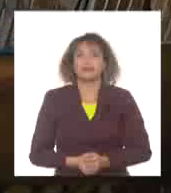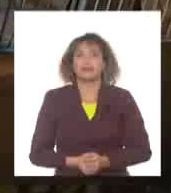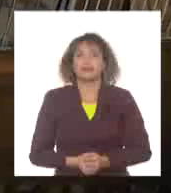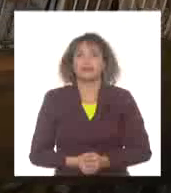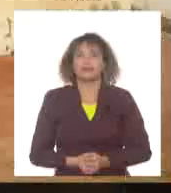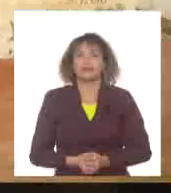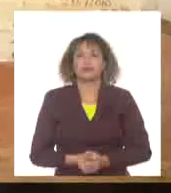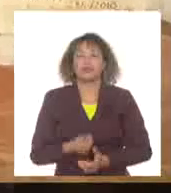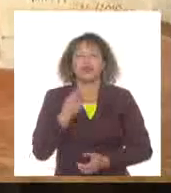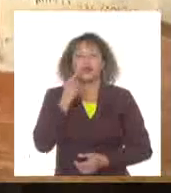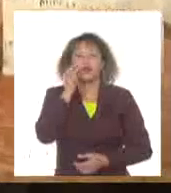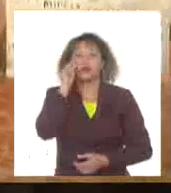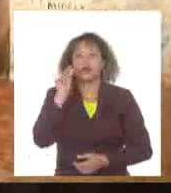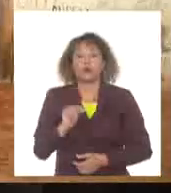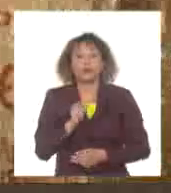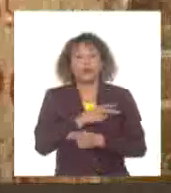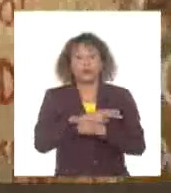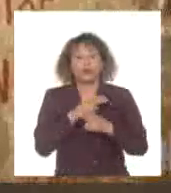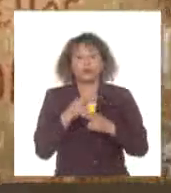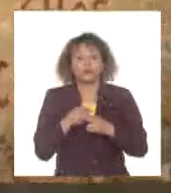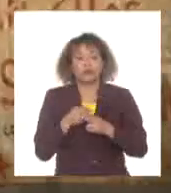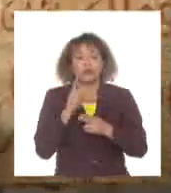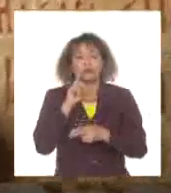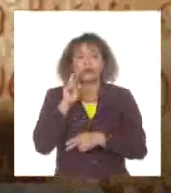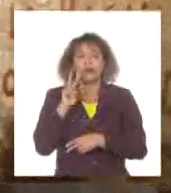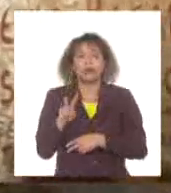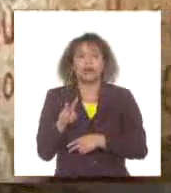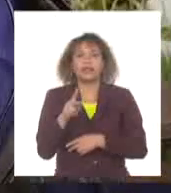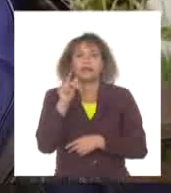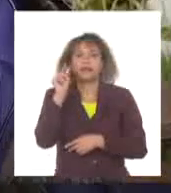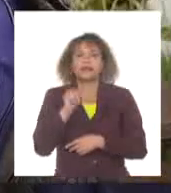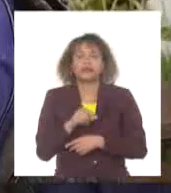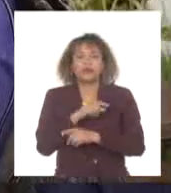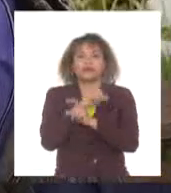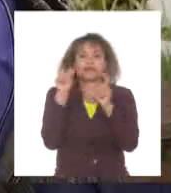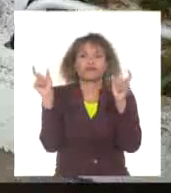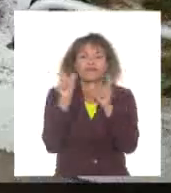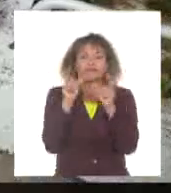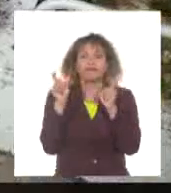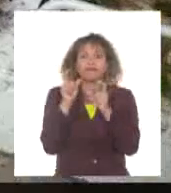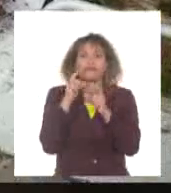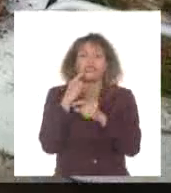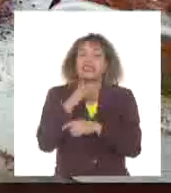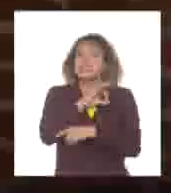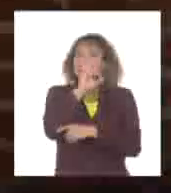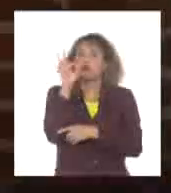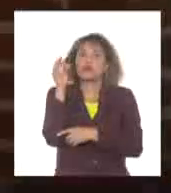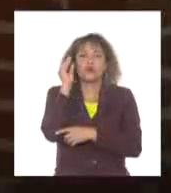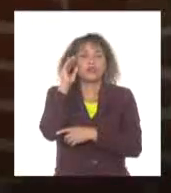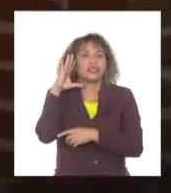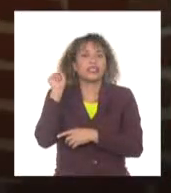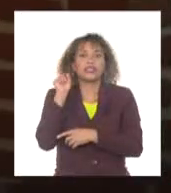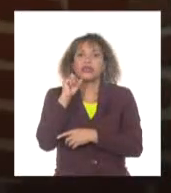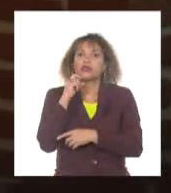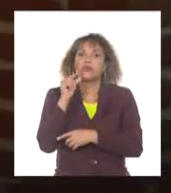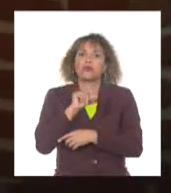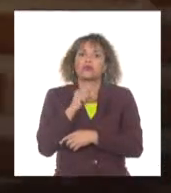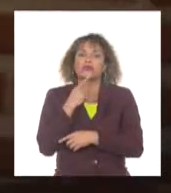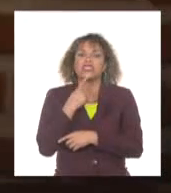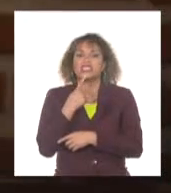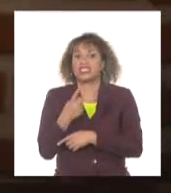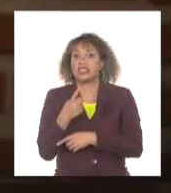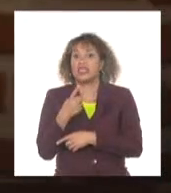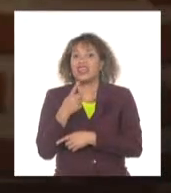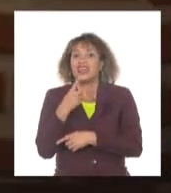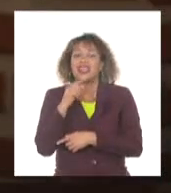hombre que es leyenda para ponernos en la piel de los que lo admiran y de los que nunca lo comprendieron. Mucha gente lo ha malentendido